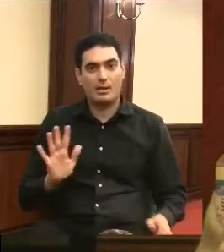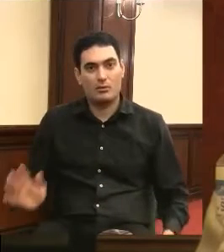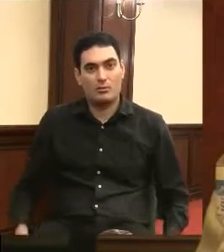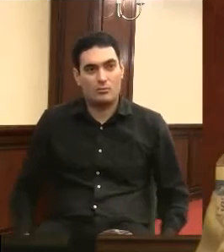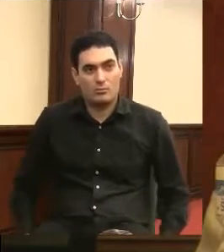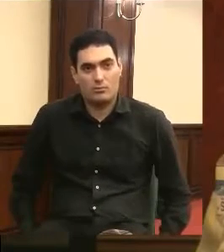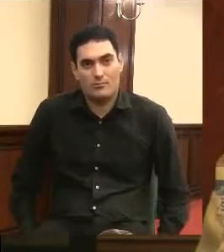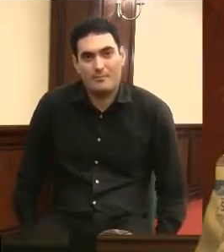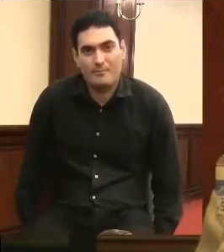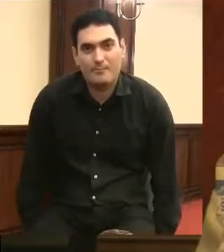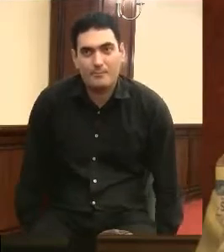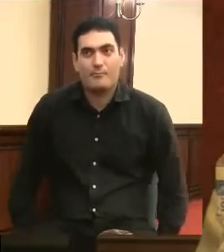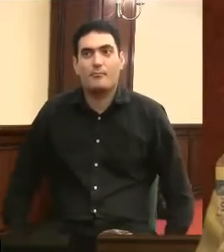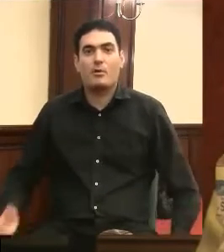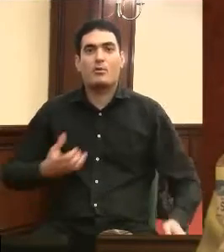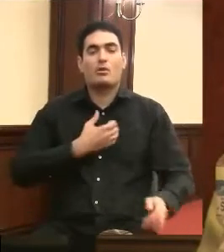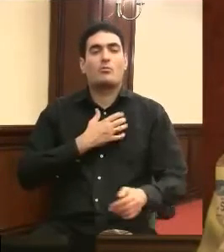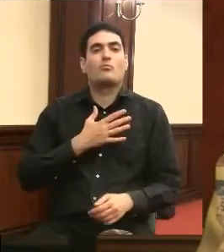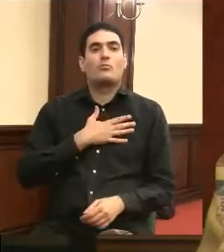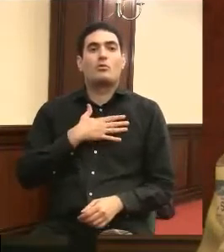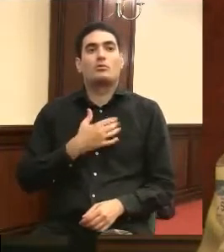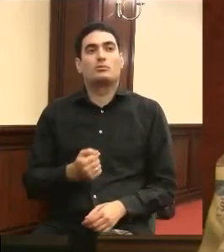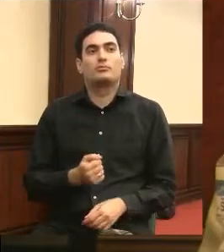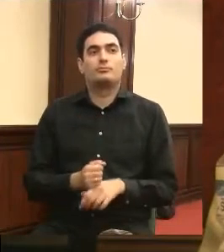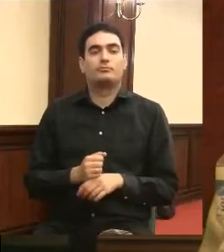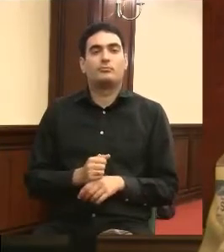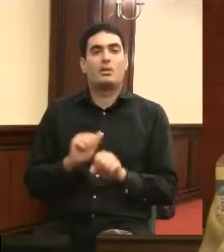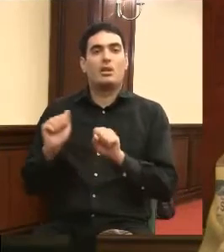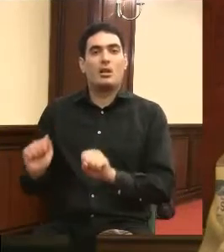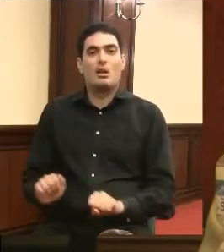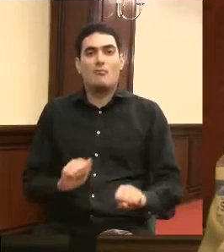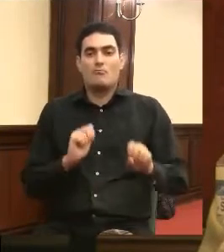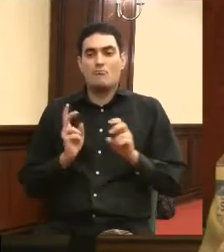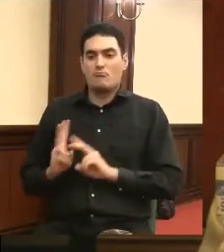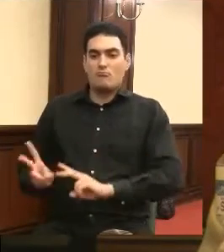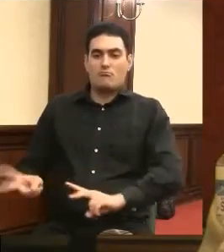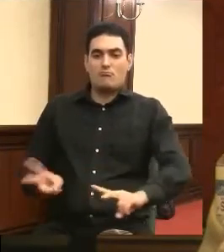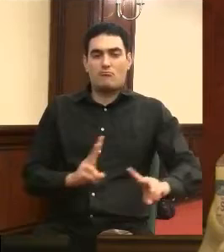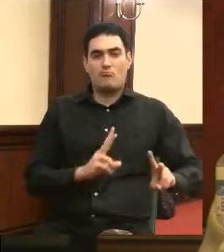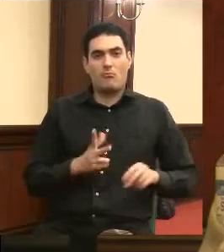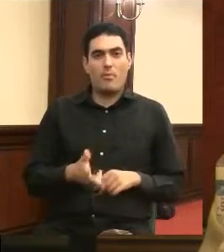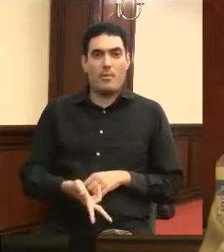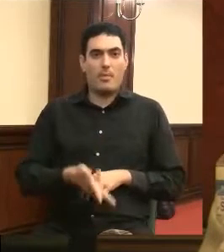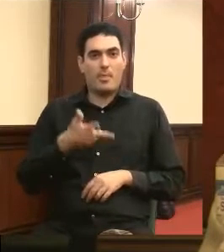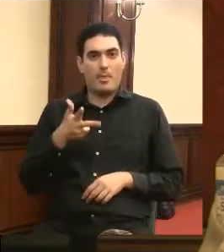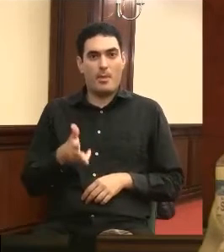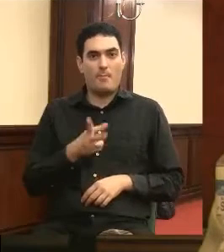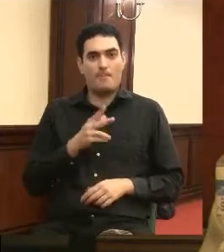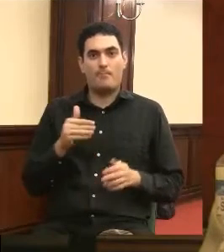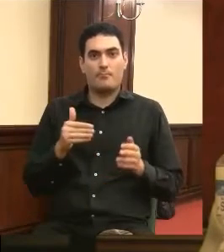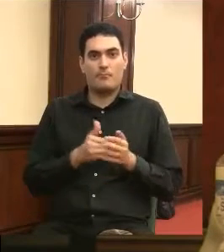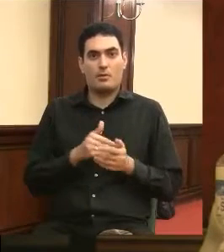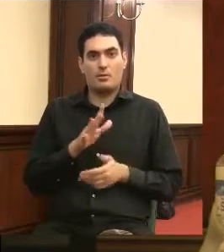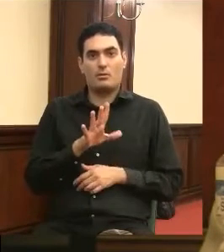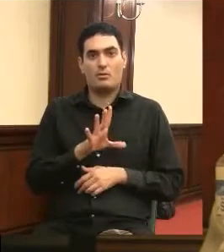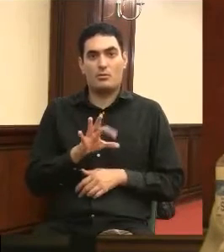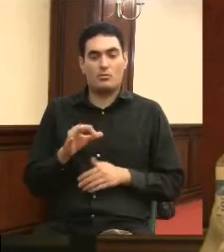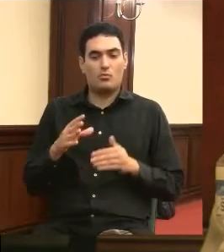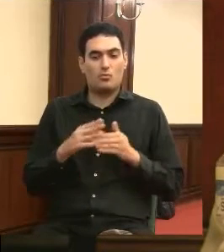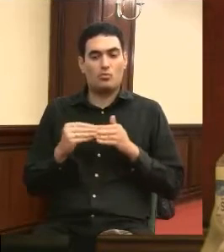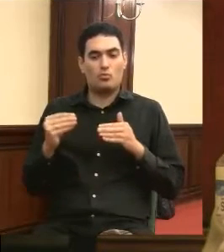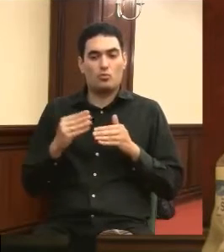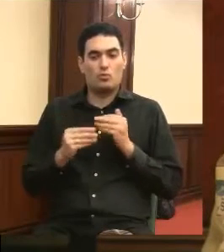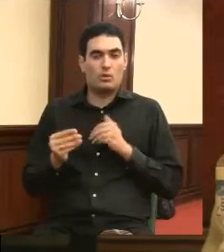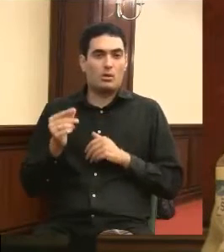el Ayuntamiento de Móstoles se compromete a ejercer una defensa activa de los derechos de los más de 2.500 usuarios